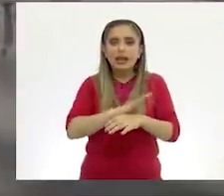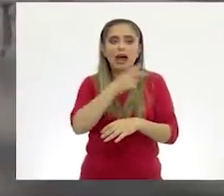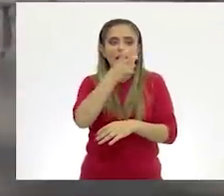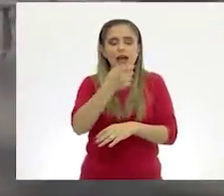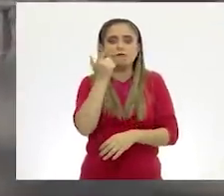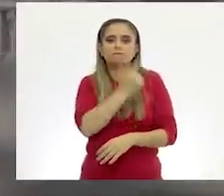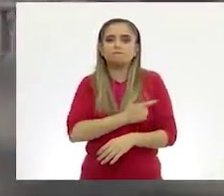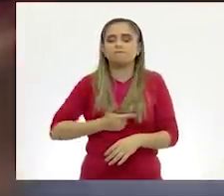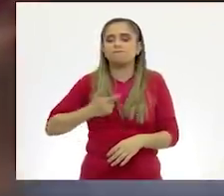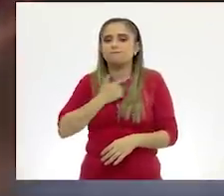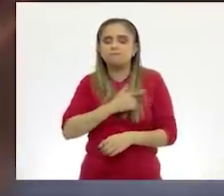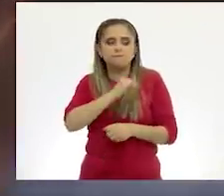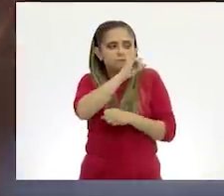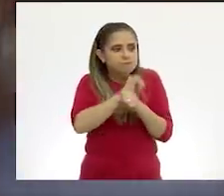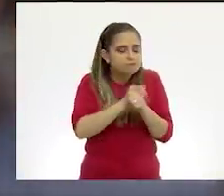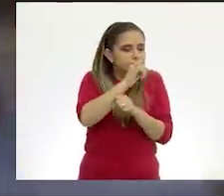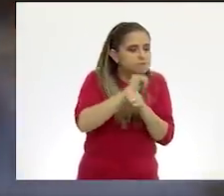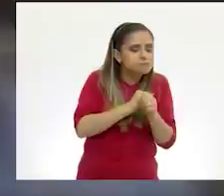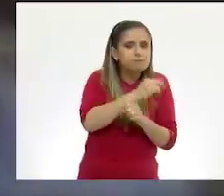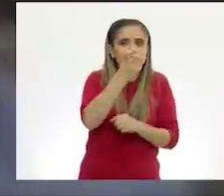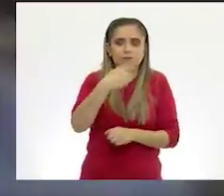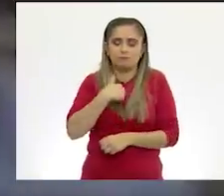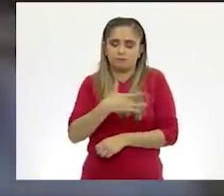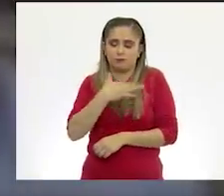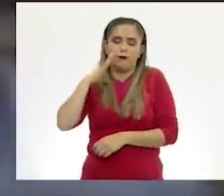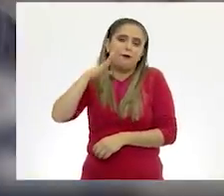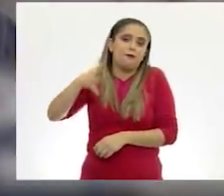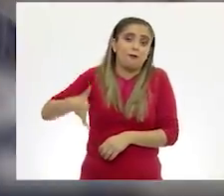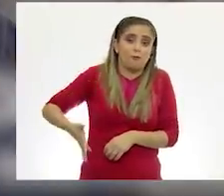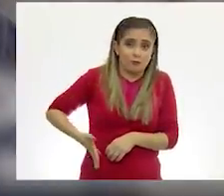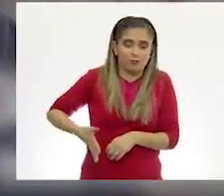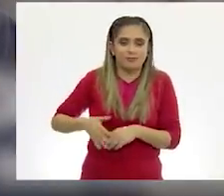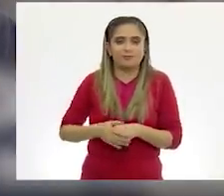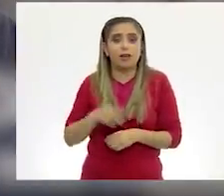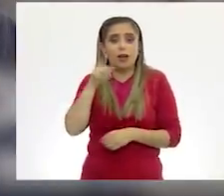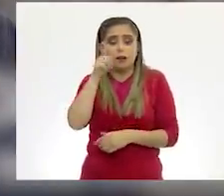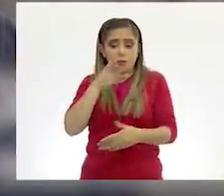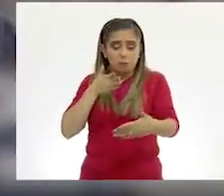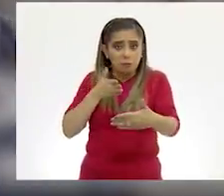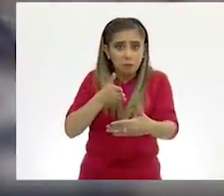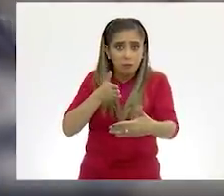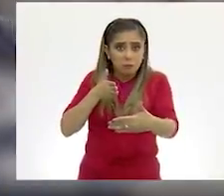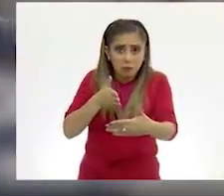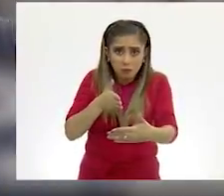pasión en un orgullo que nunca podré olvidar. Los